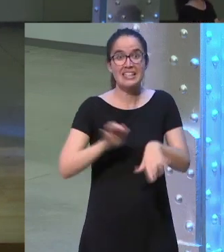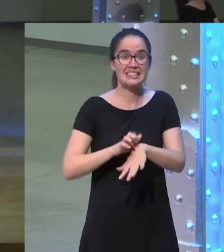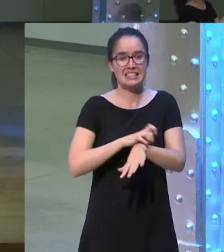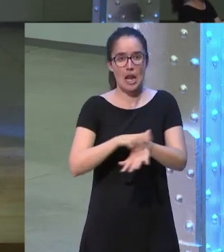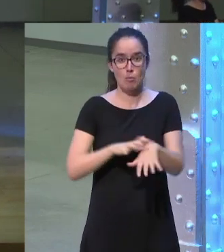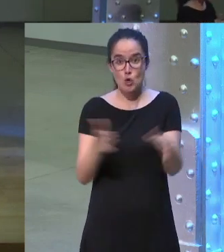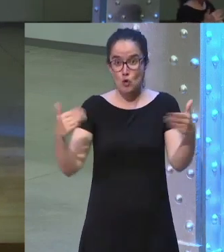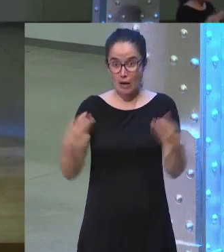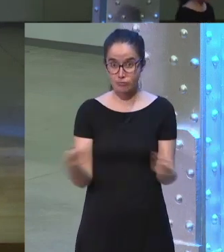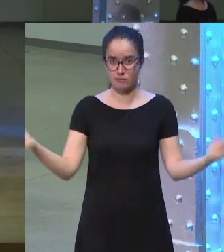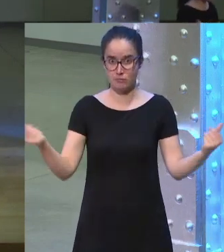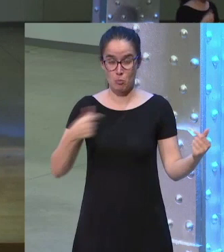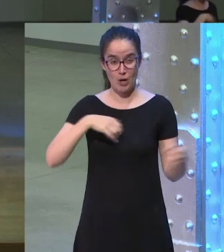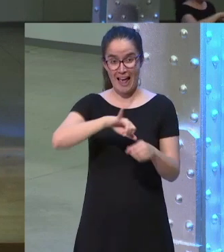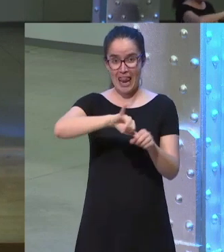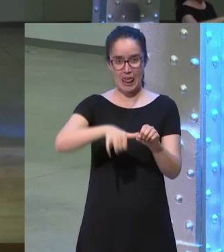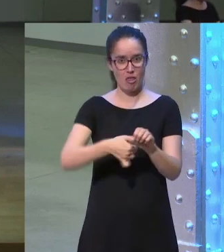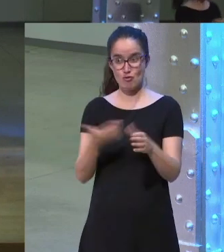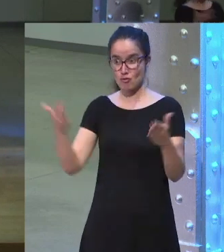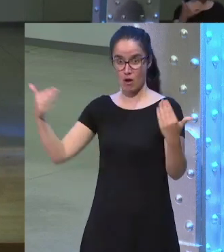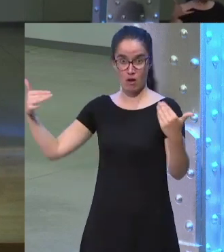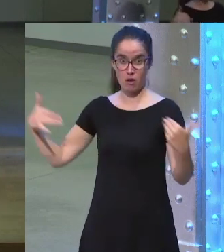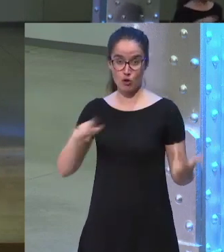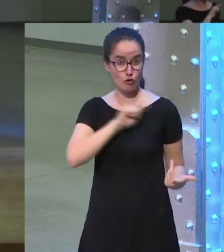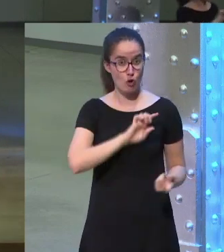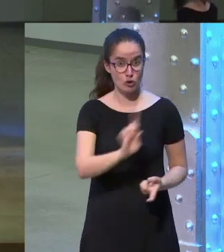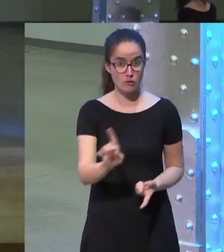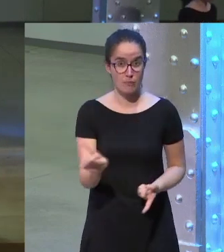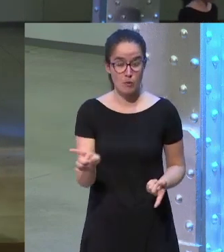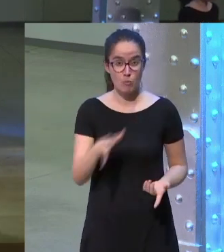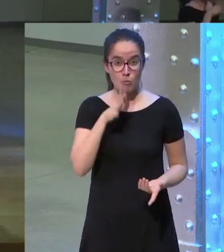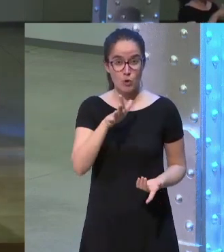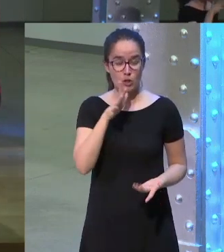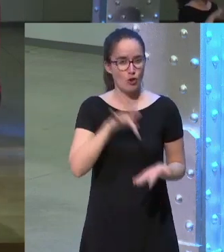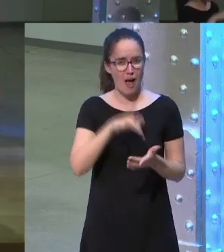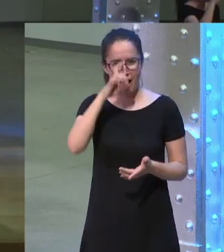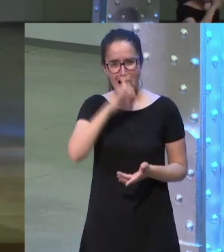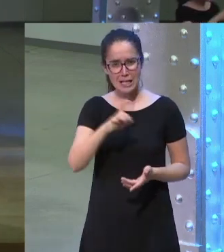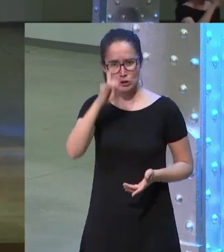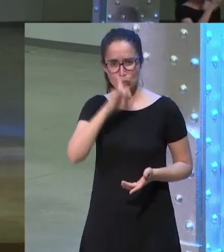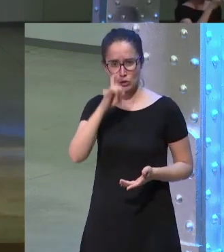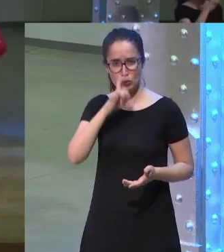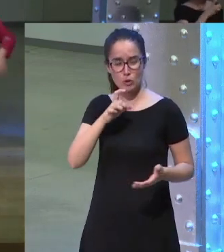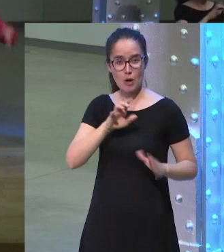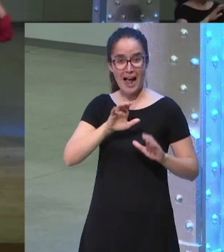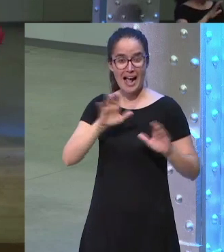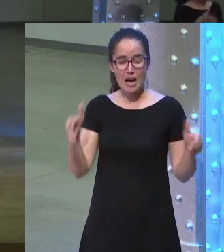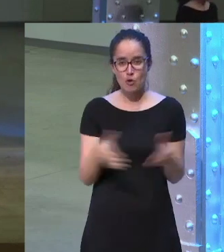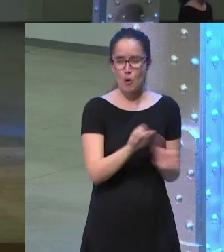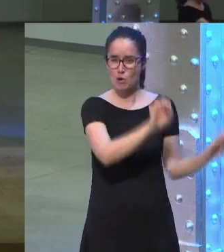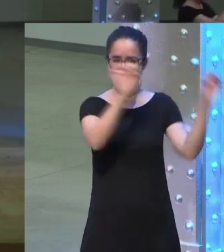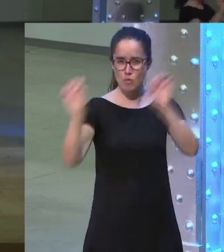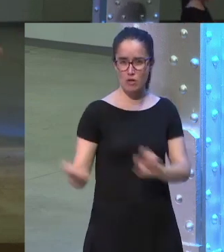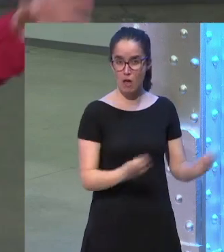Porque alrededor nuestra no lo vemos. Porque no lo percibimos. Porque llevamos años, tenemos una inmunidad de grupo adquirida